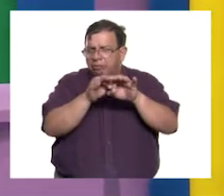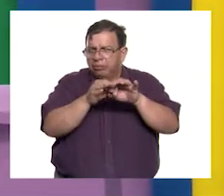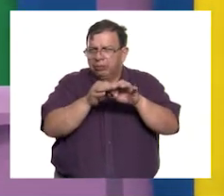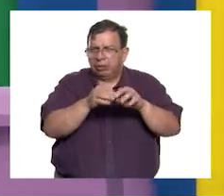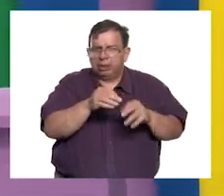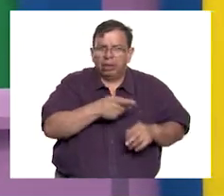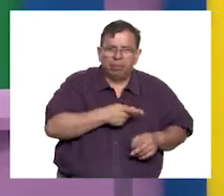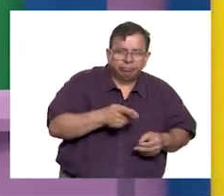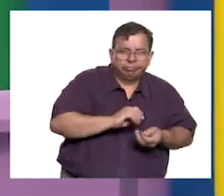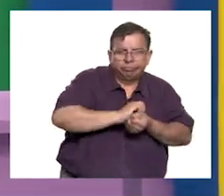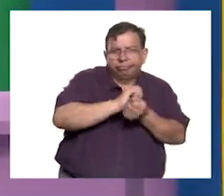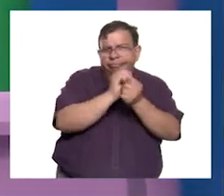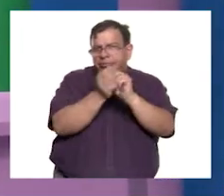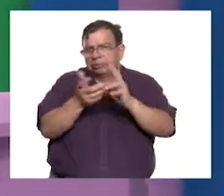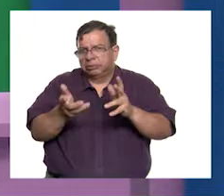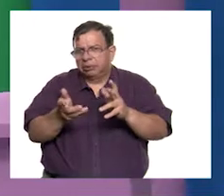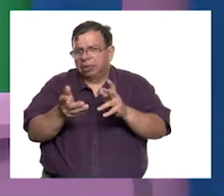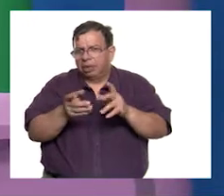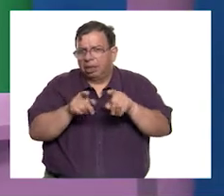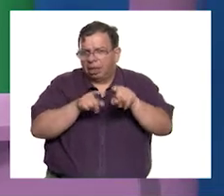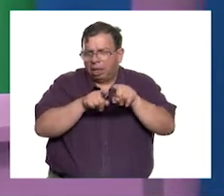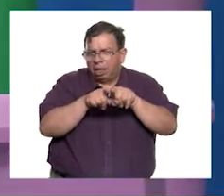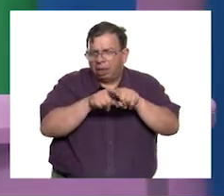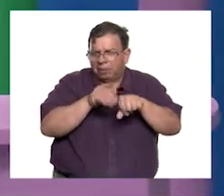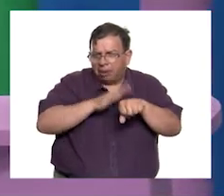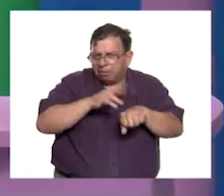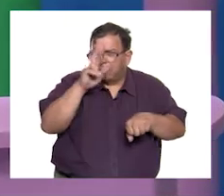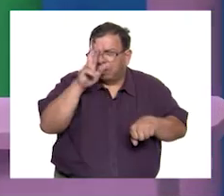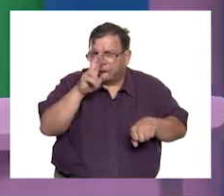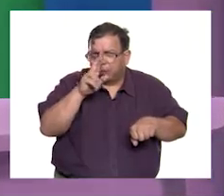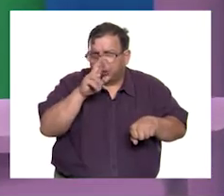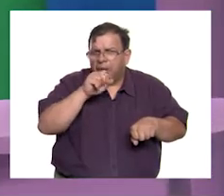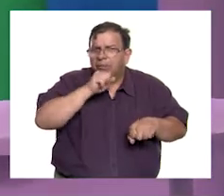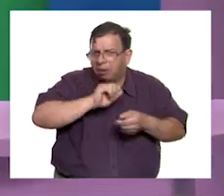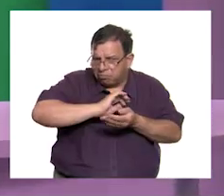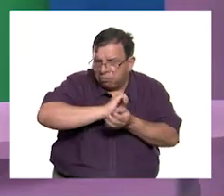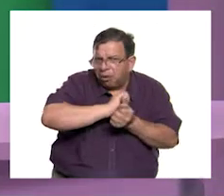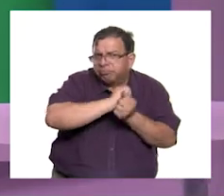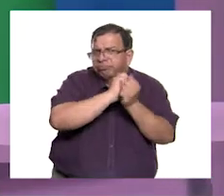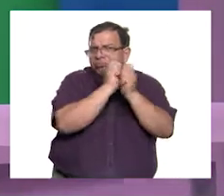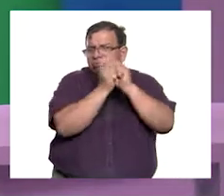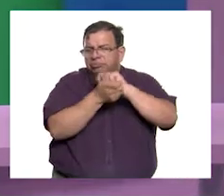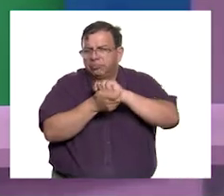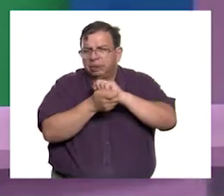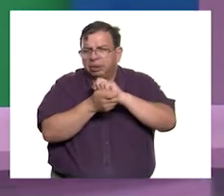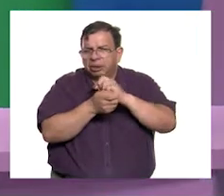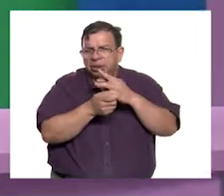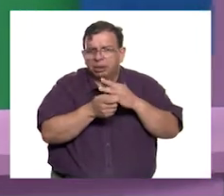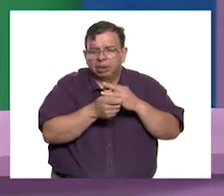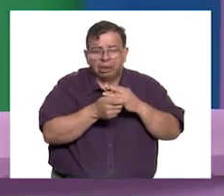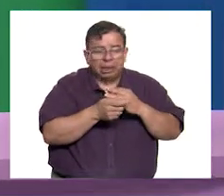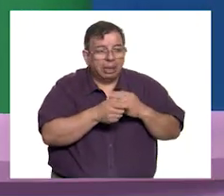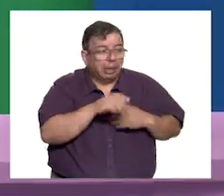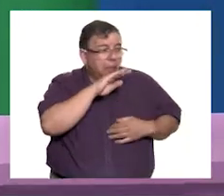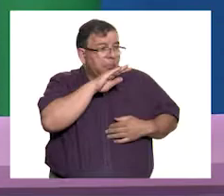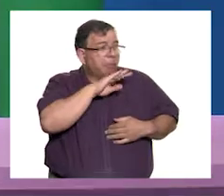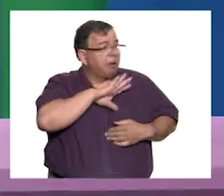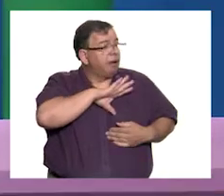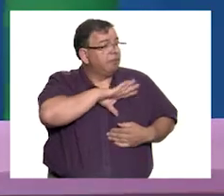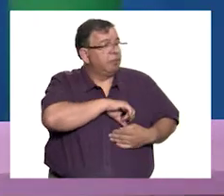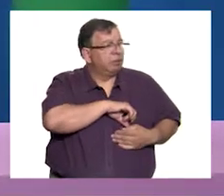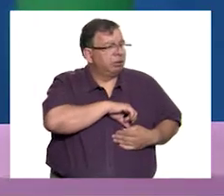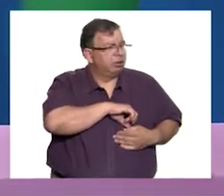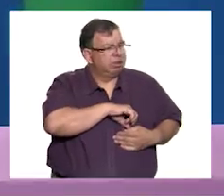situación, entonces la hermana mayor también se transforma. Pasa de ser la preferida de su mamá a